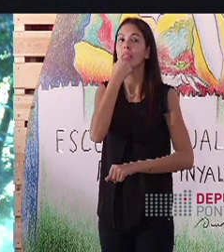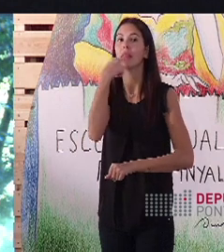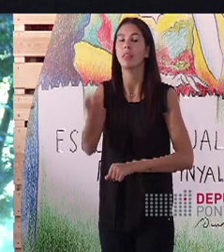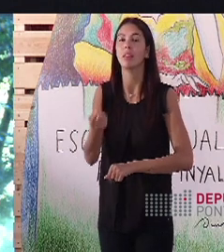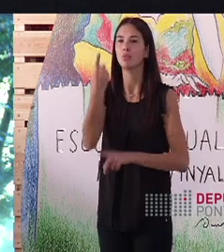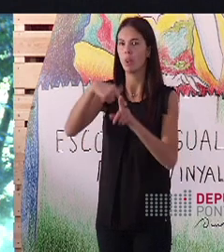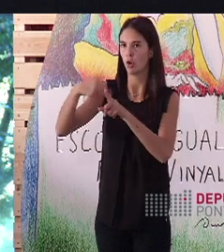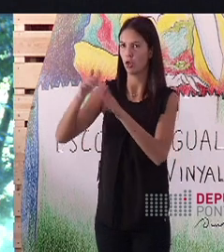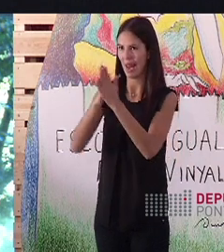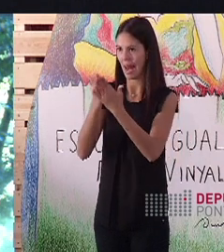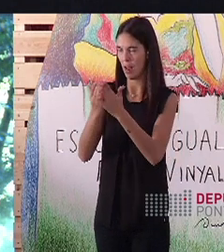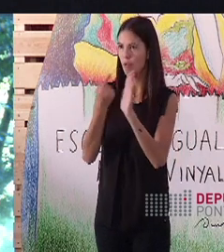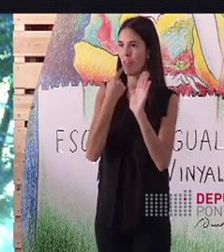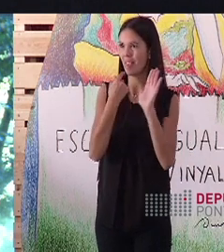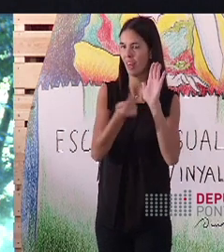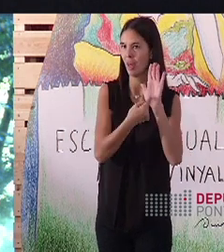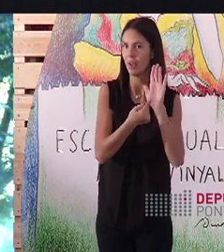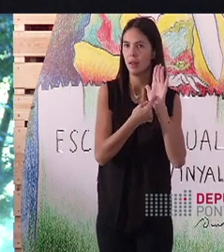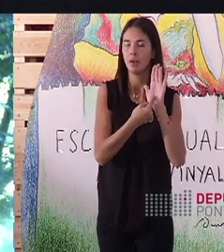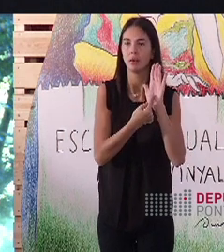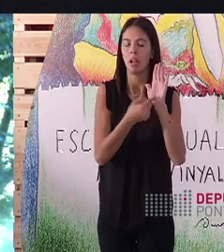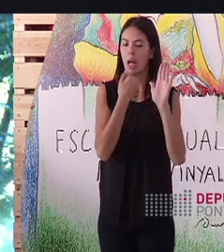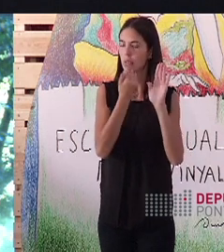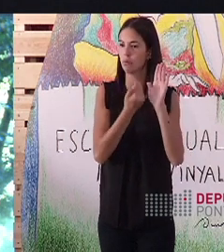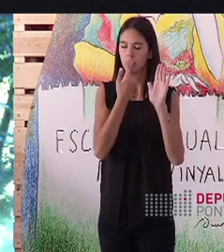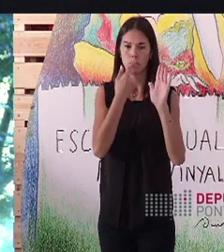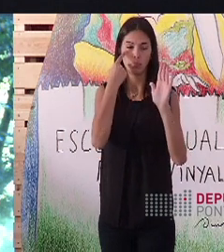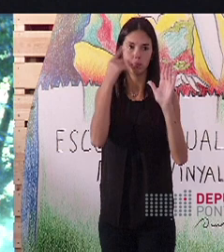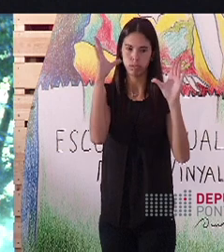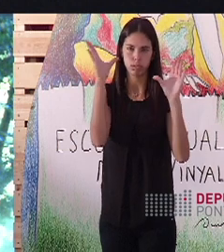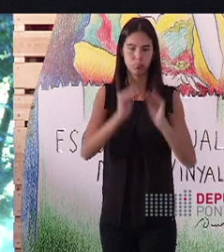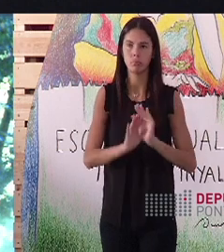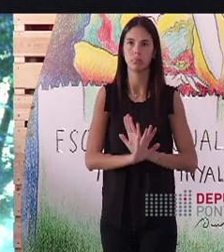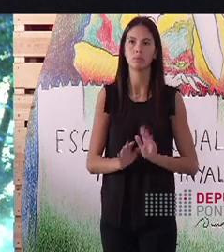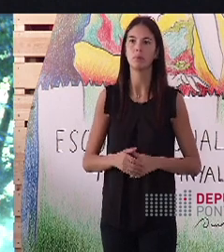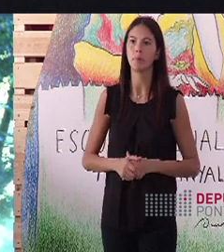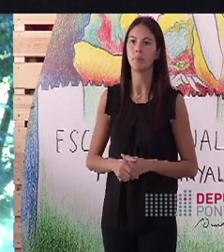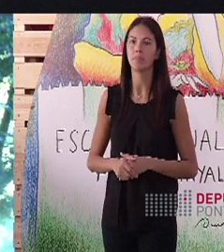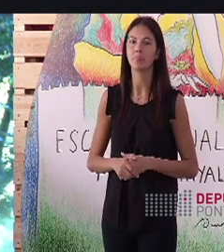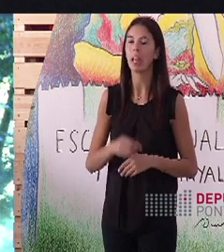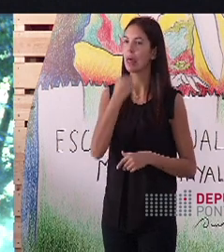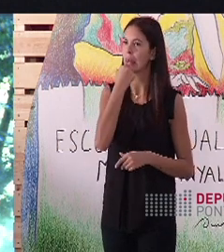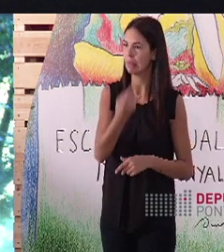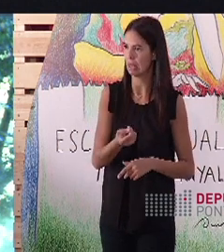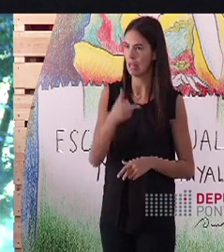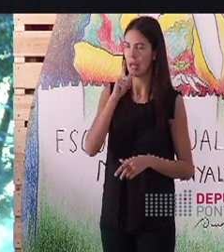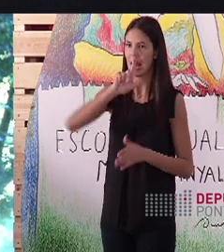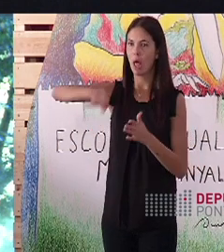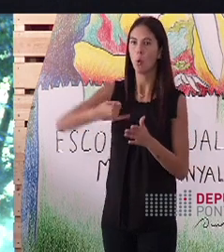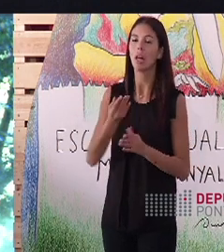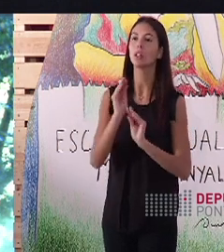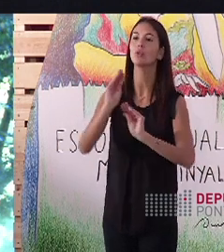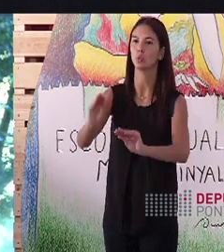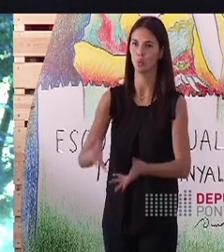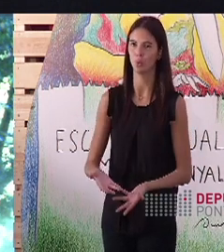dice una cosa en el libro que a mí me impresionó mucho. Dice ella con su lenguaje, ¿cuánto